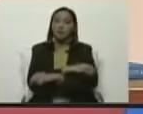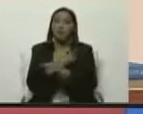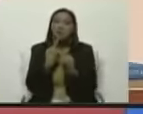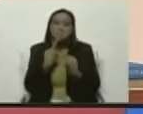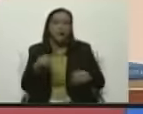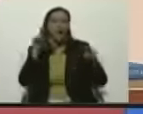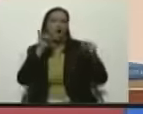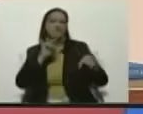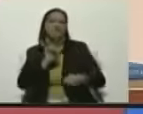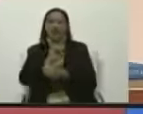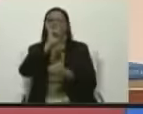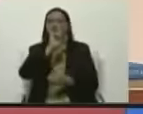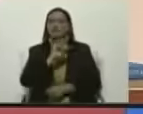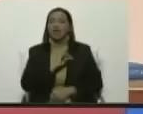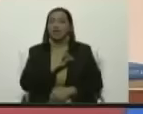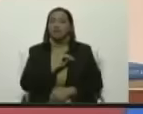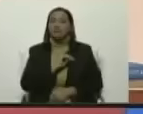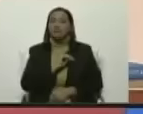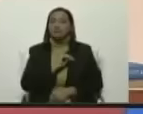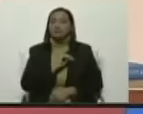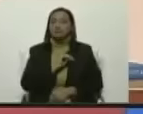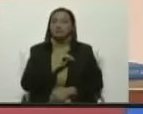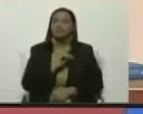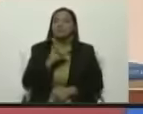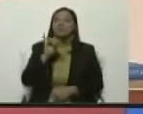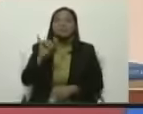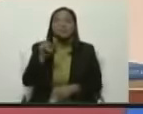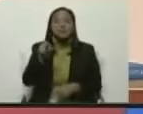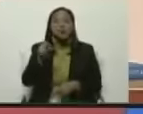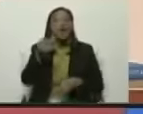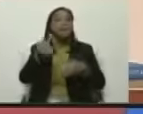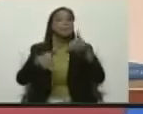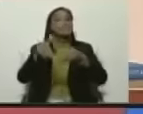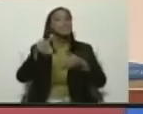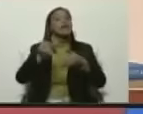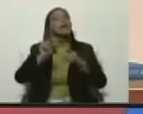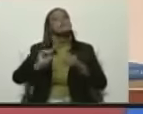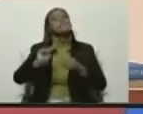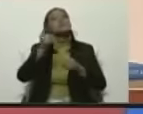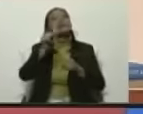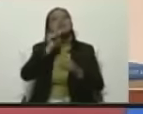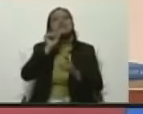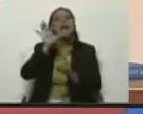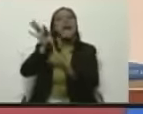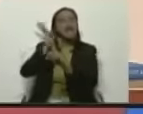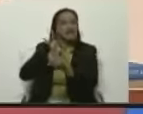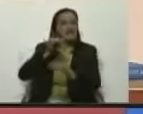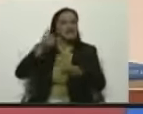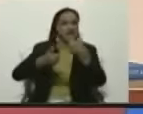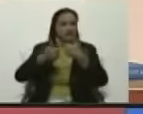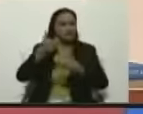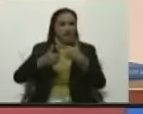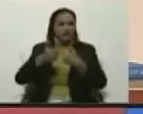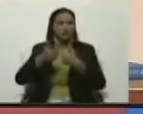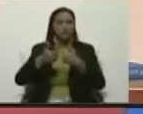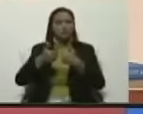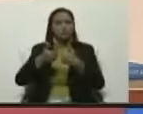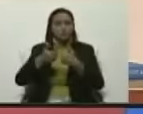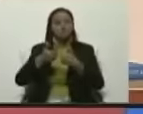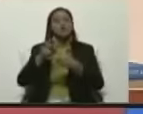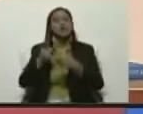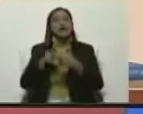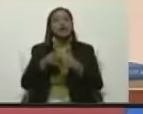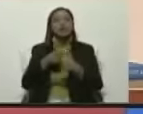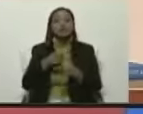Sectores que participaron en esa primaria, a cantar fraude. Y el CNE dio, el